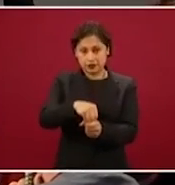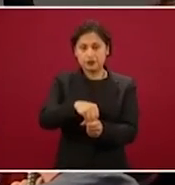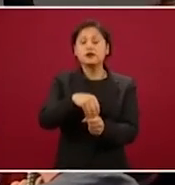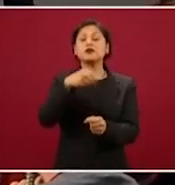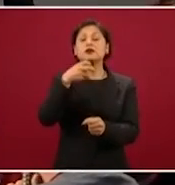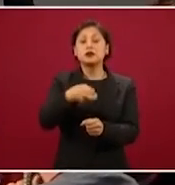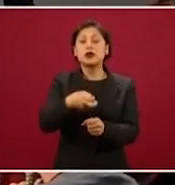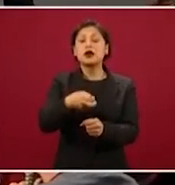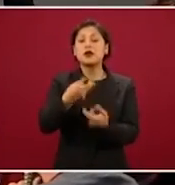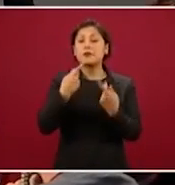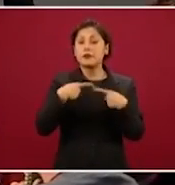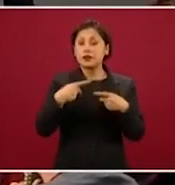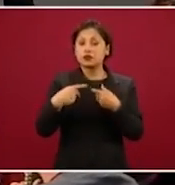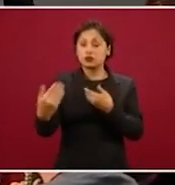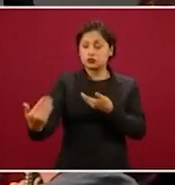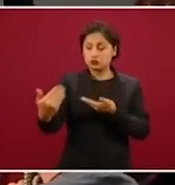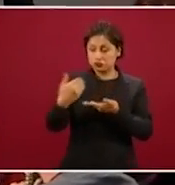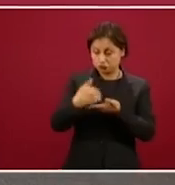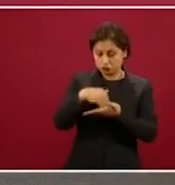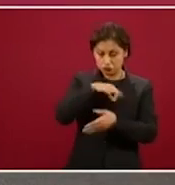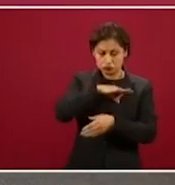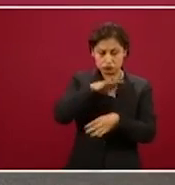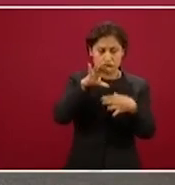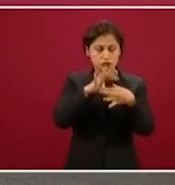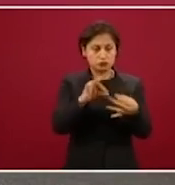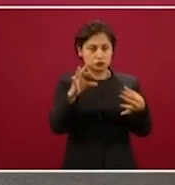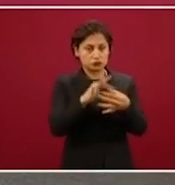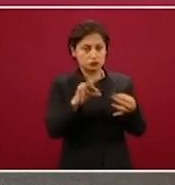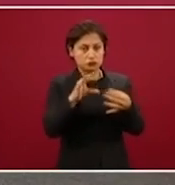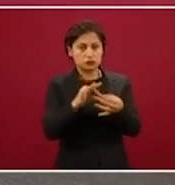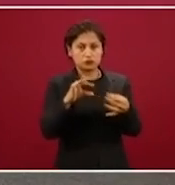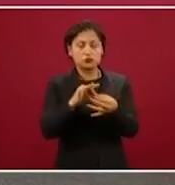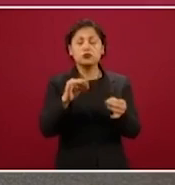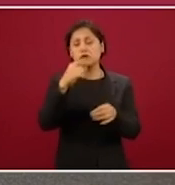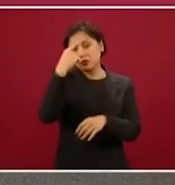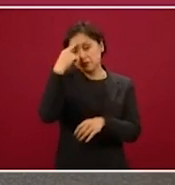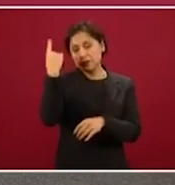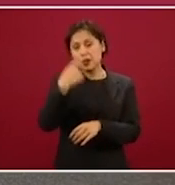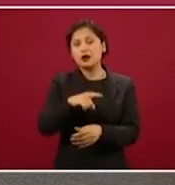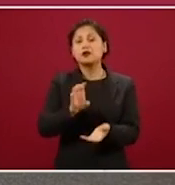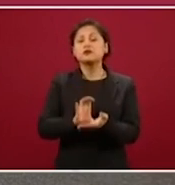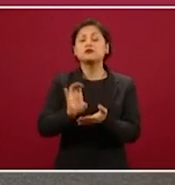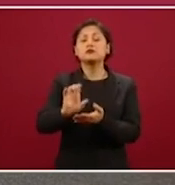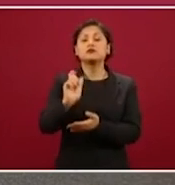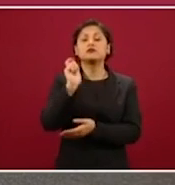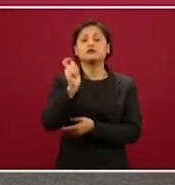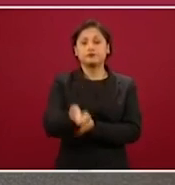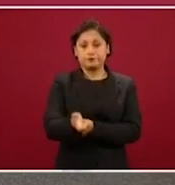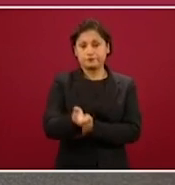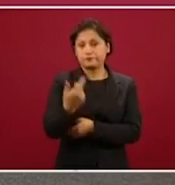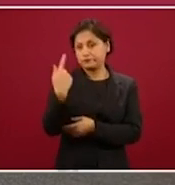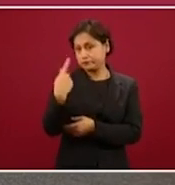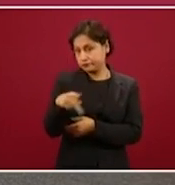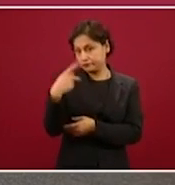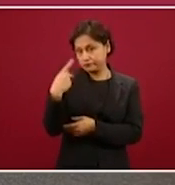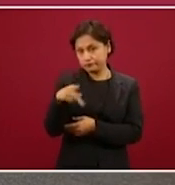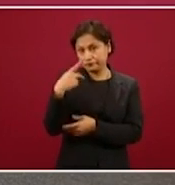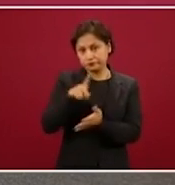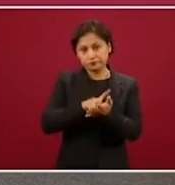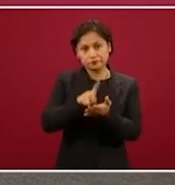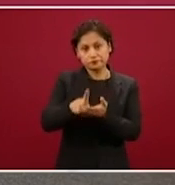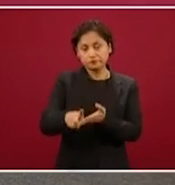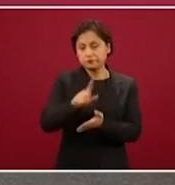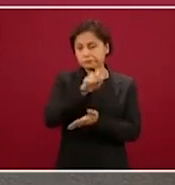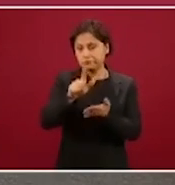gente para que puedan ahí obtener lo que les corresponde por ley, por